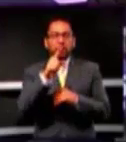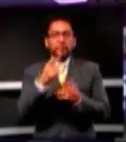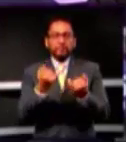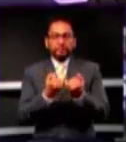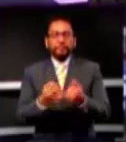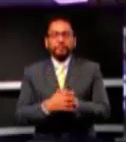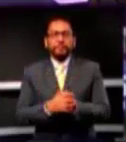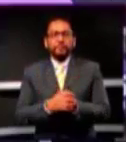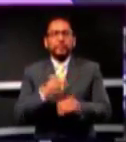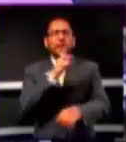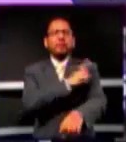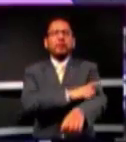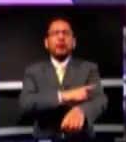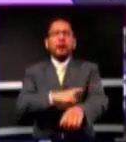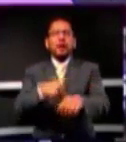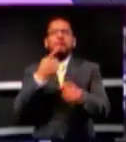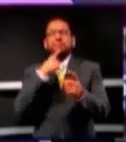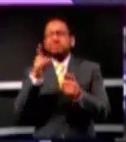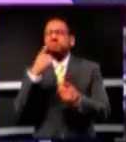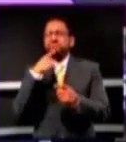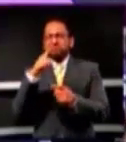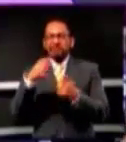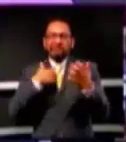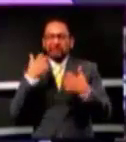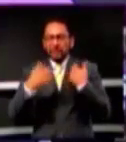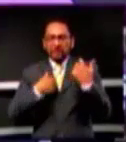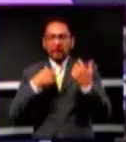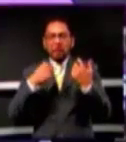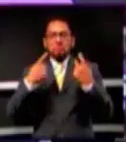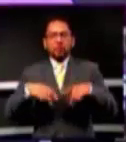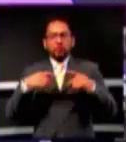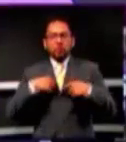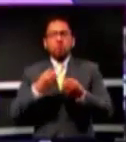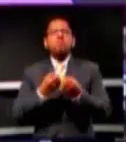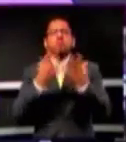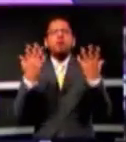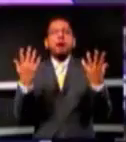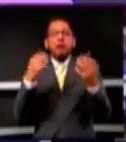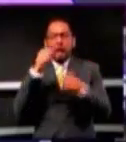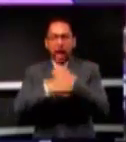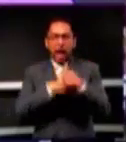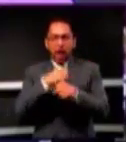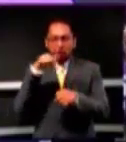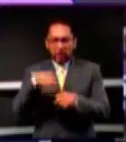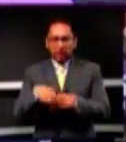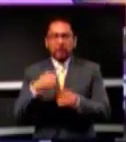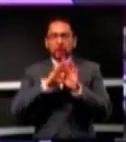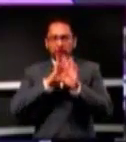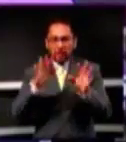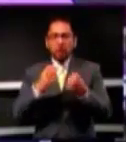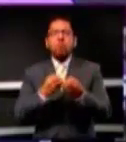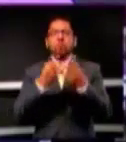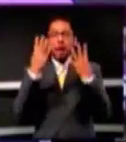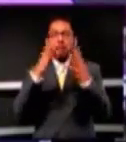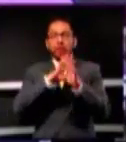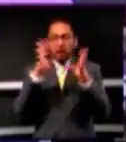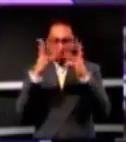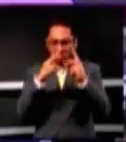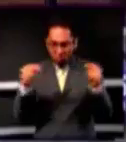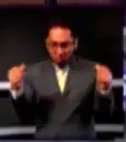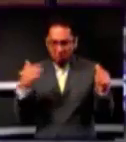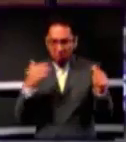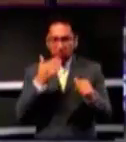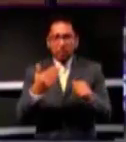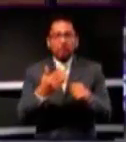misma. Delegado, ¿cuántas quejas por parte de contribuyentes fueron recibidas en este año y cuántas de estas fueron resueltas a favor? Fíjate